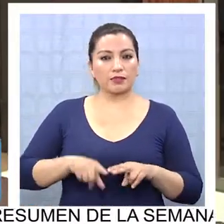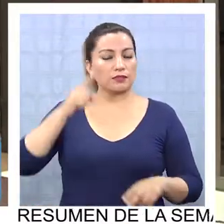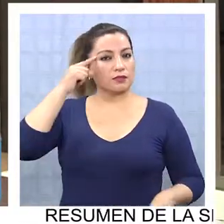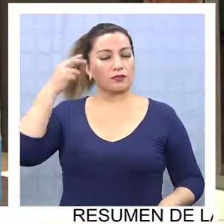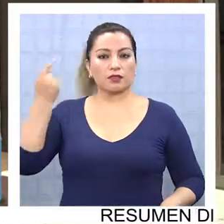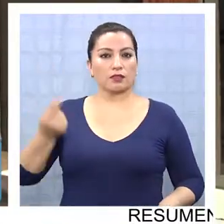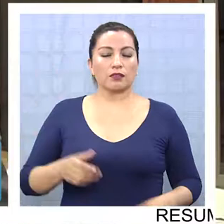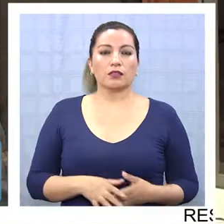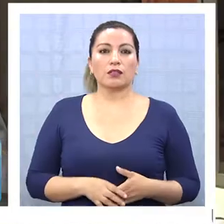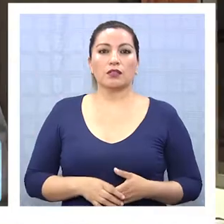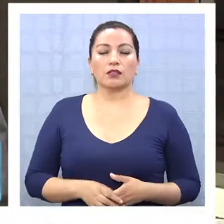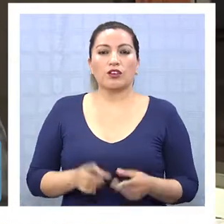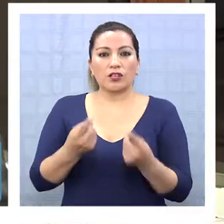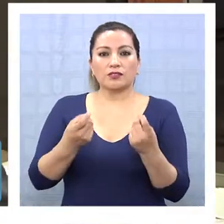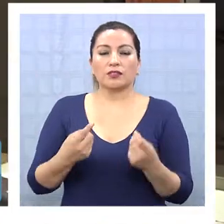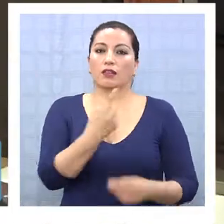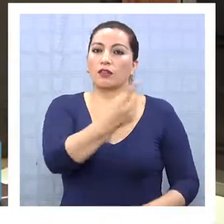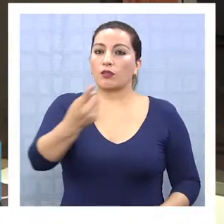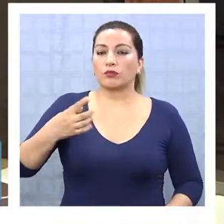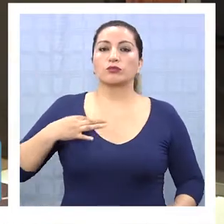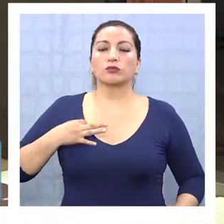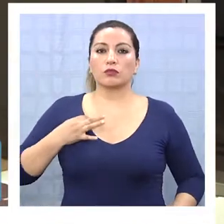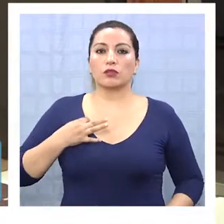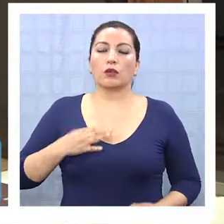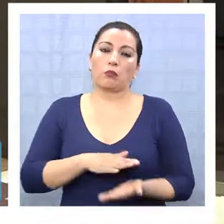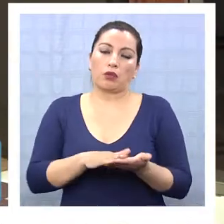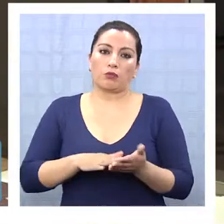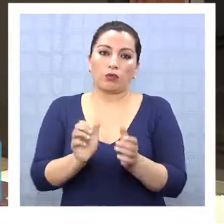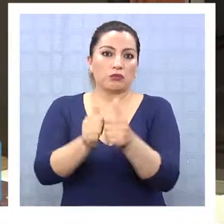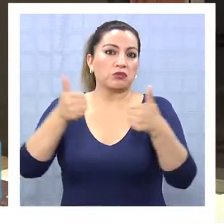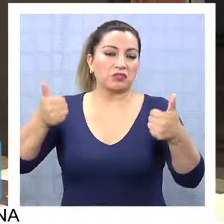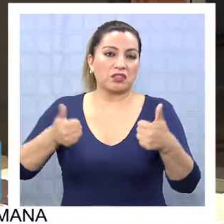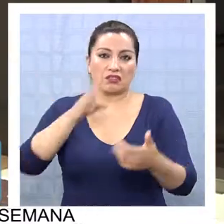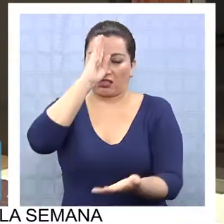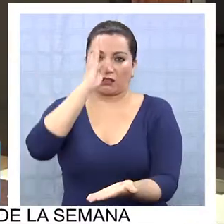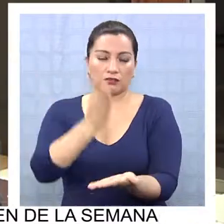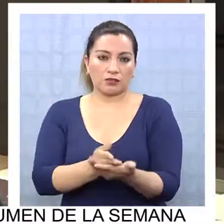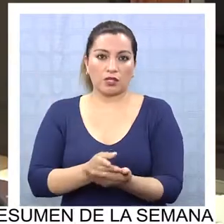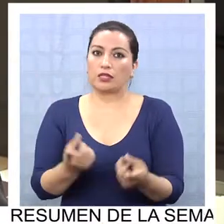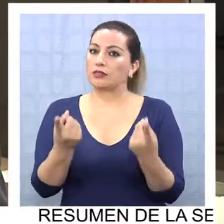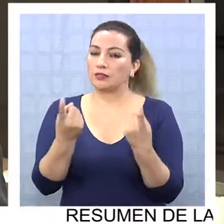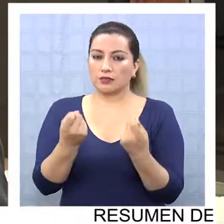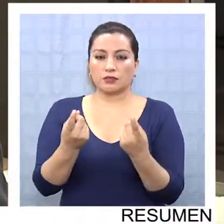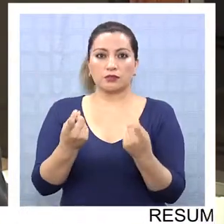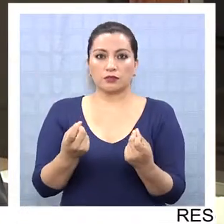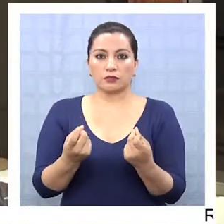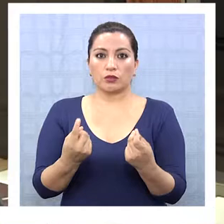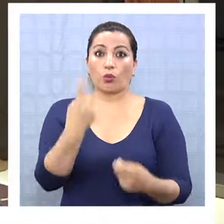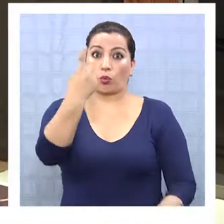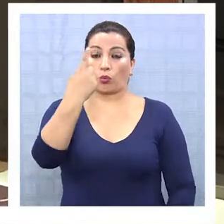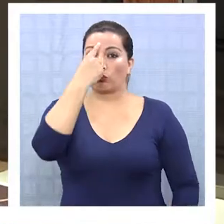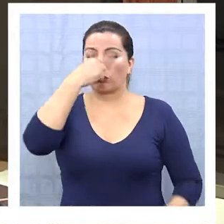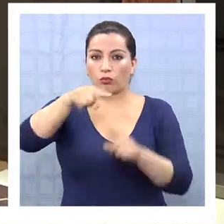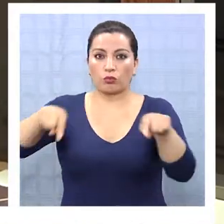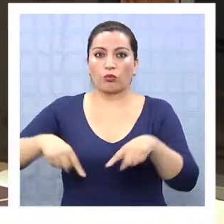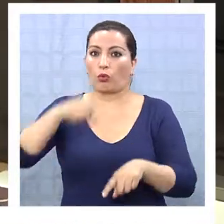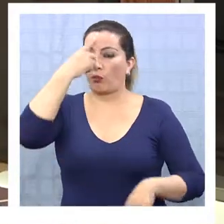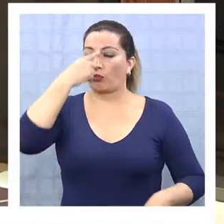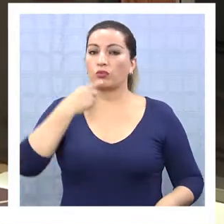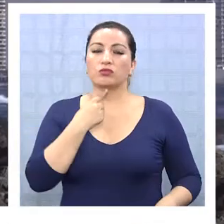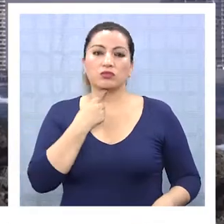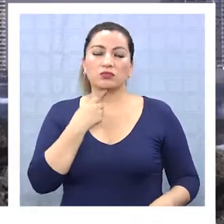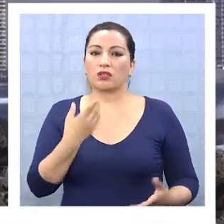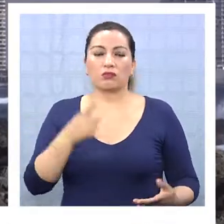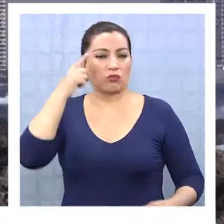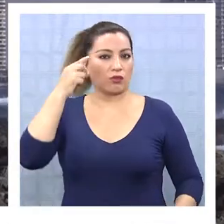iniciativas con las necesidades de la ciudadanía. Si una autoridad decide, en definitiva, que es necesario un museo o un